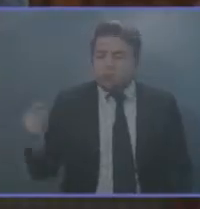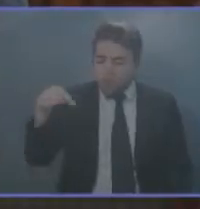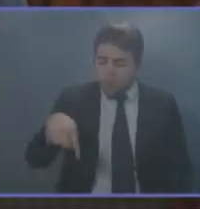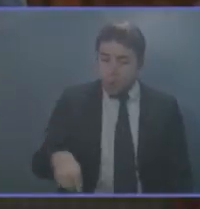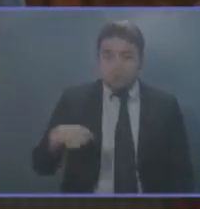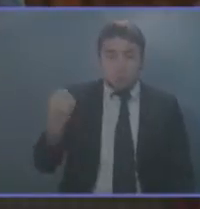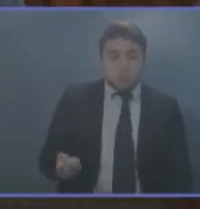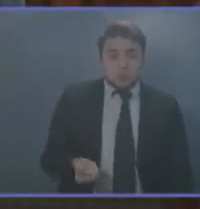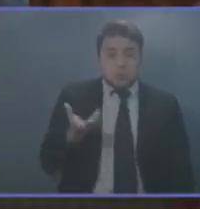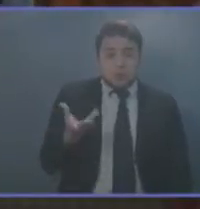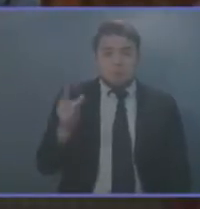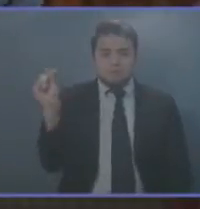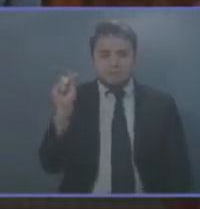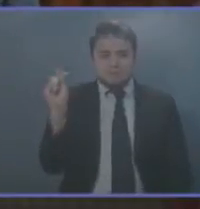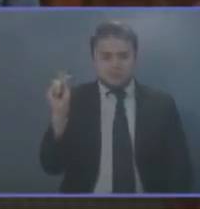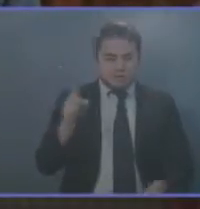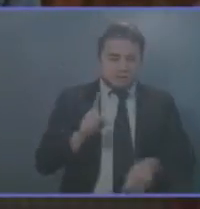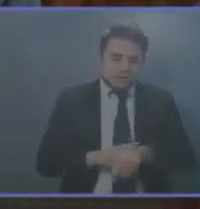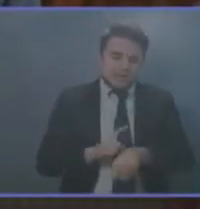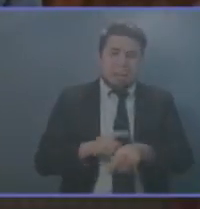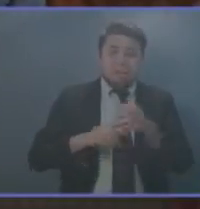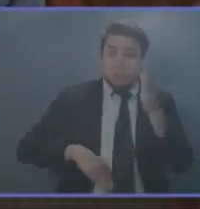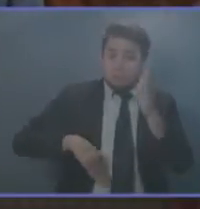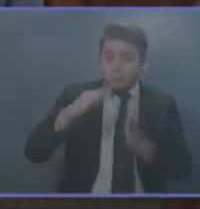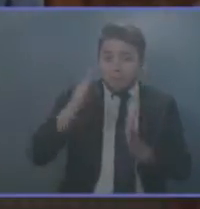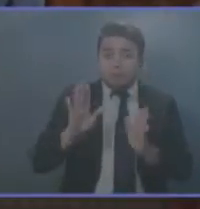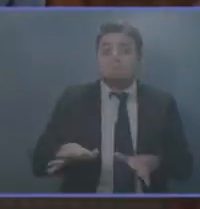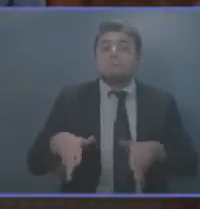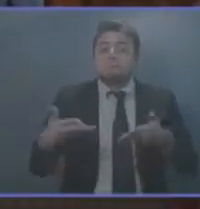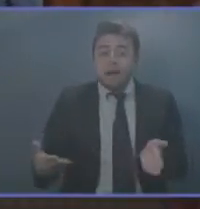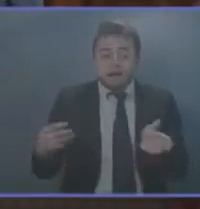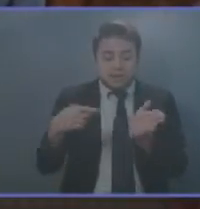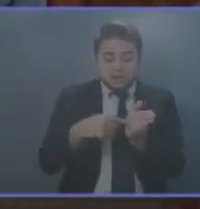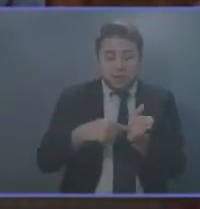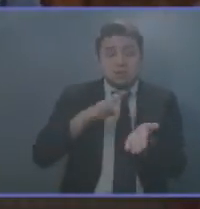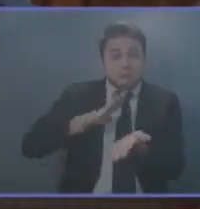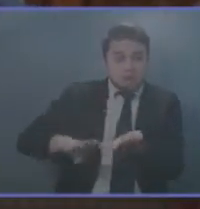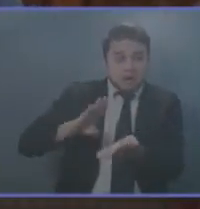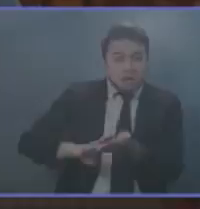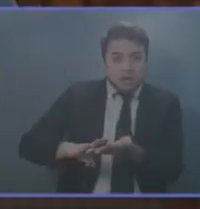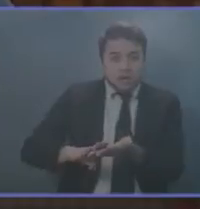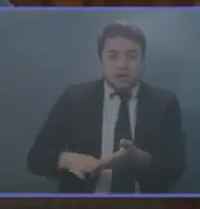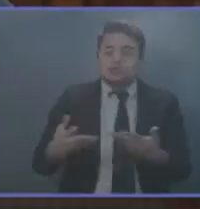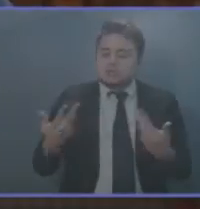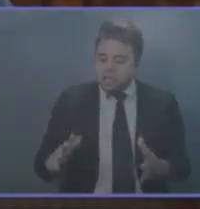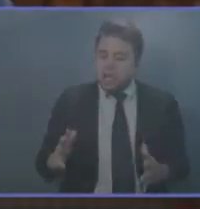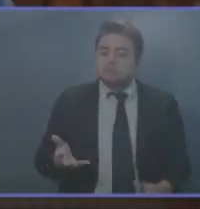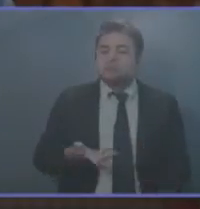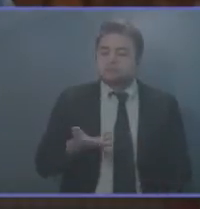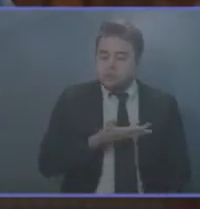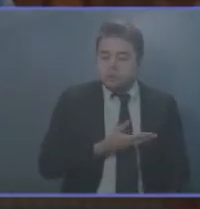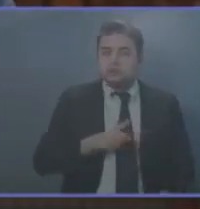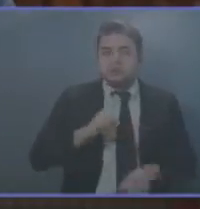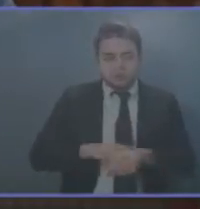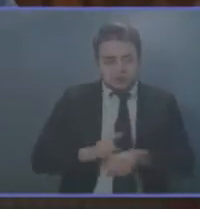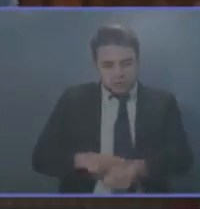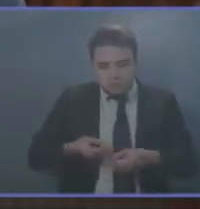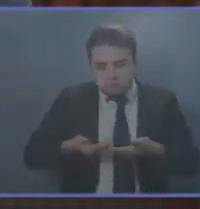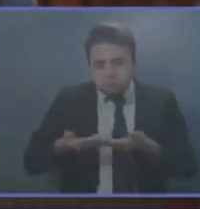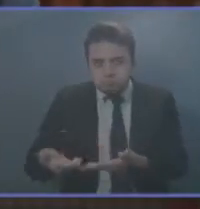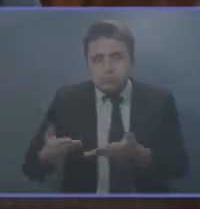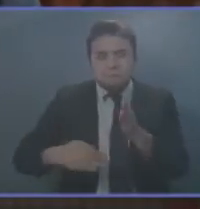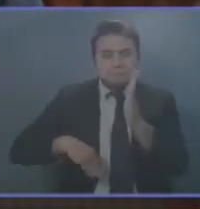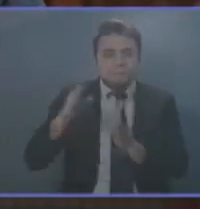un respiro a todos estos hermanos que no han podido cancelar sus deudas agrarias y